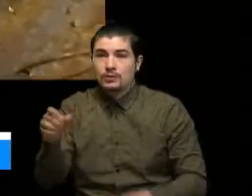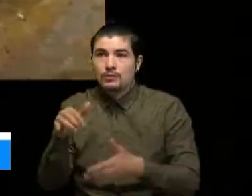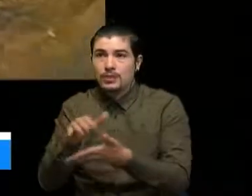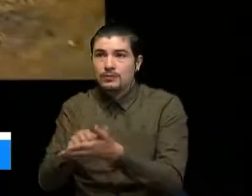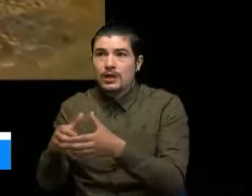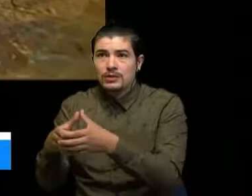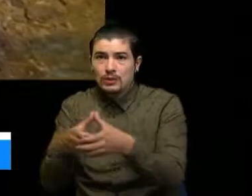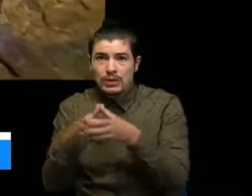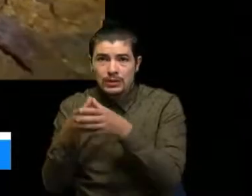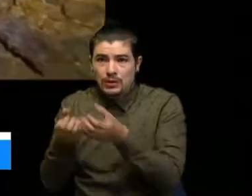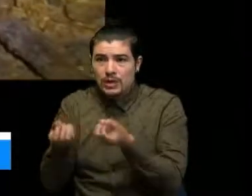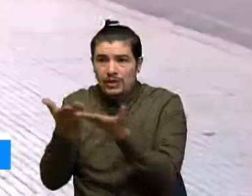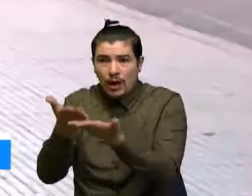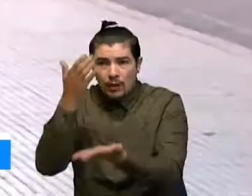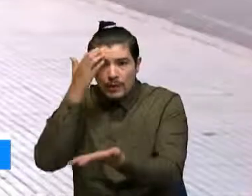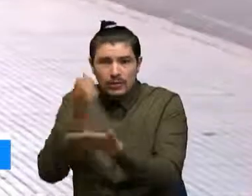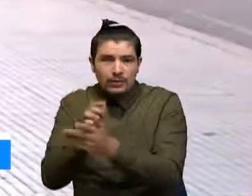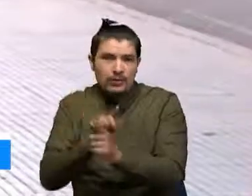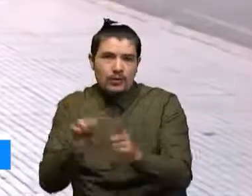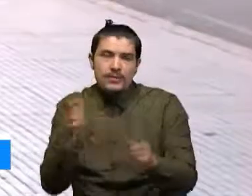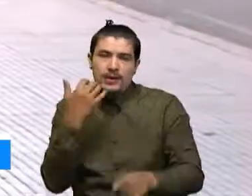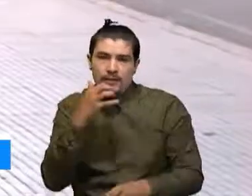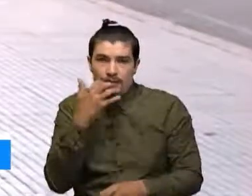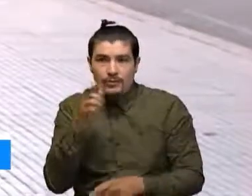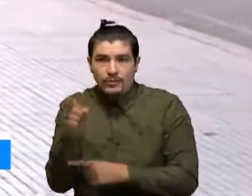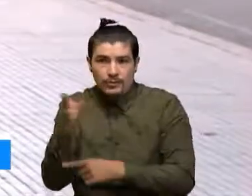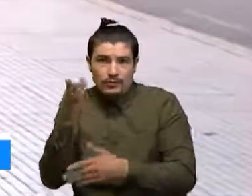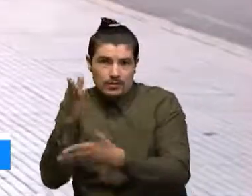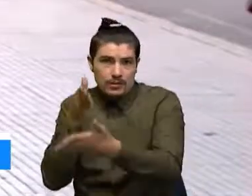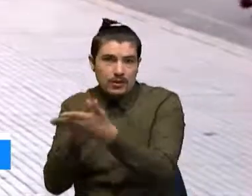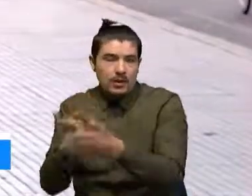declaraciones por miedo a represalias.